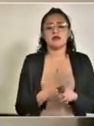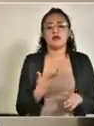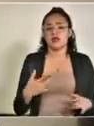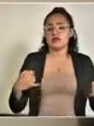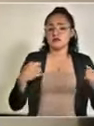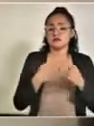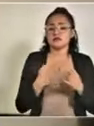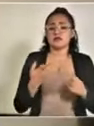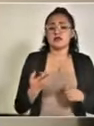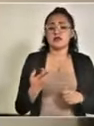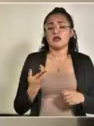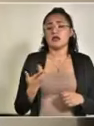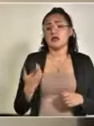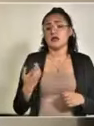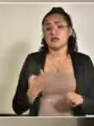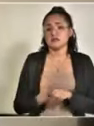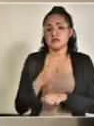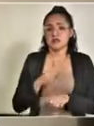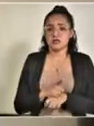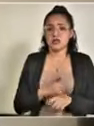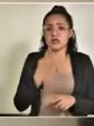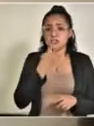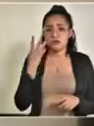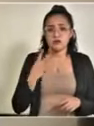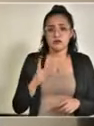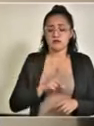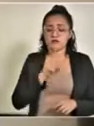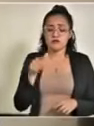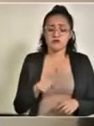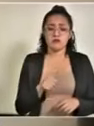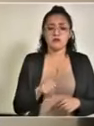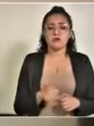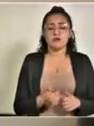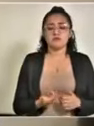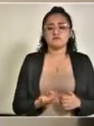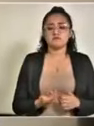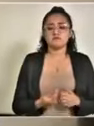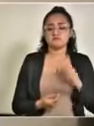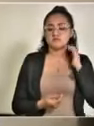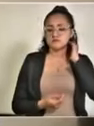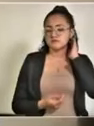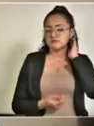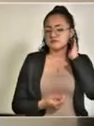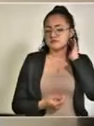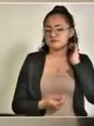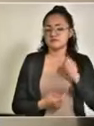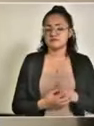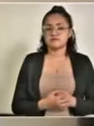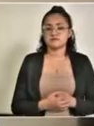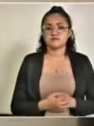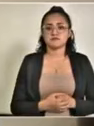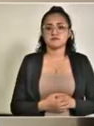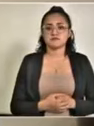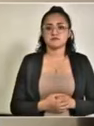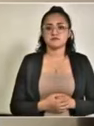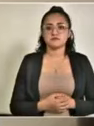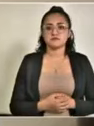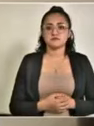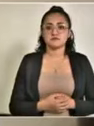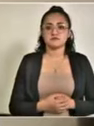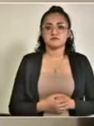el Instituto Estatal Electoral y después por el